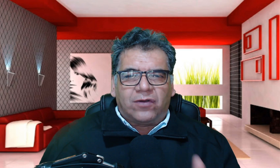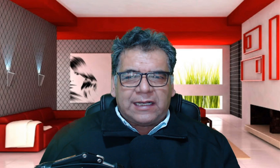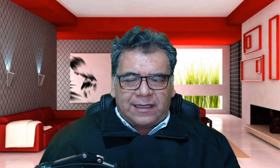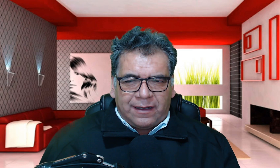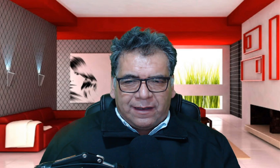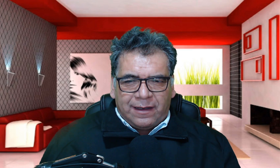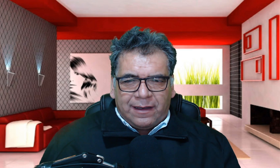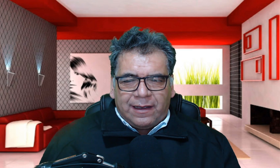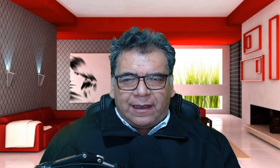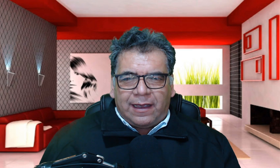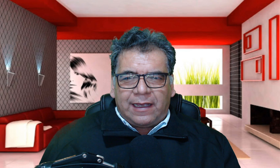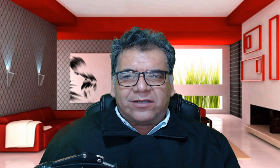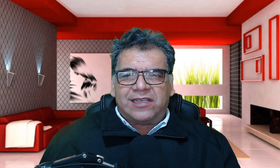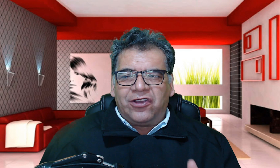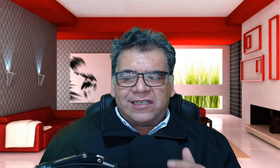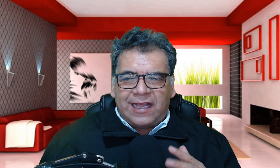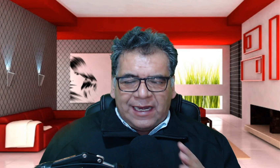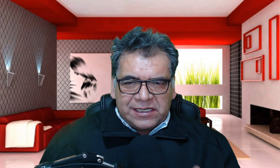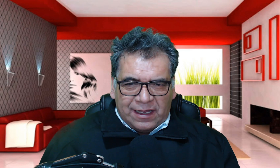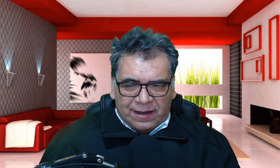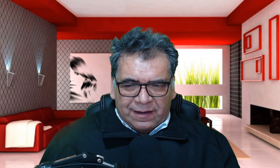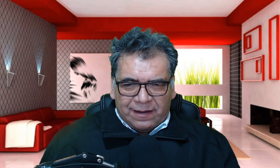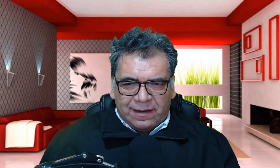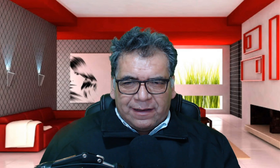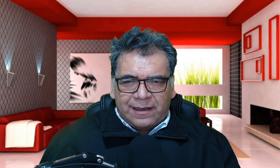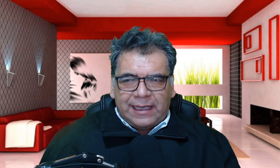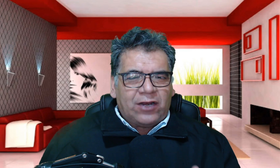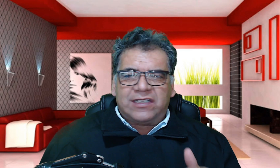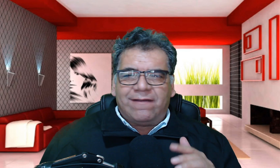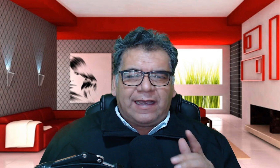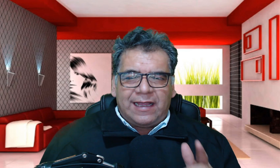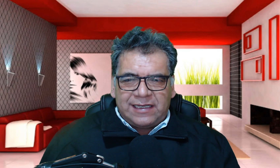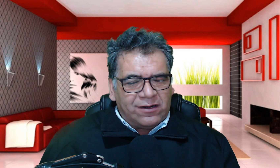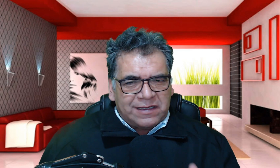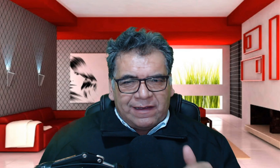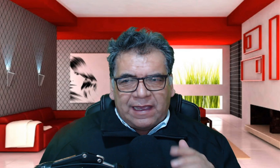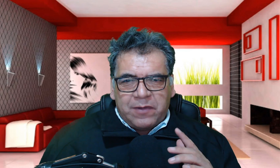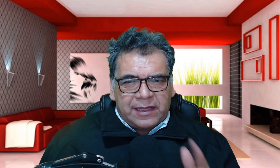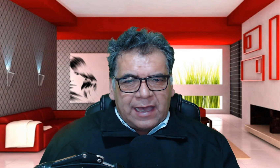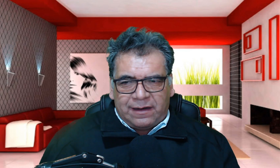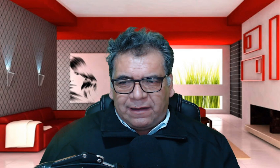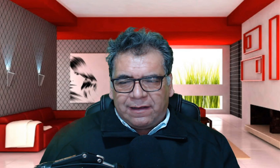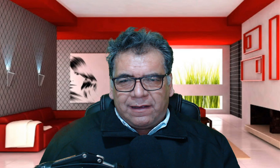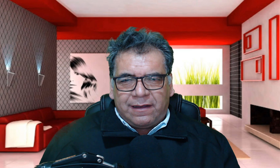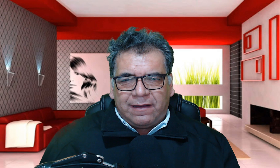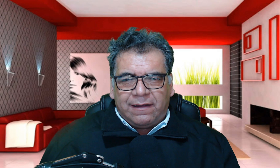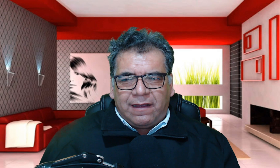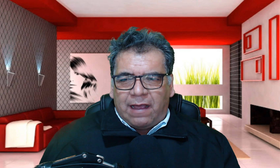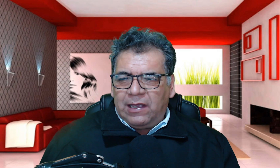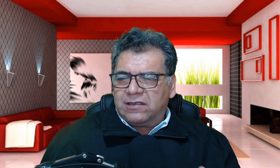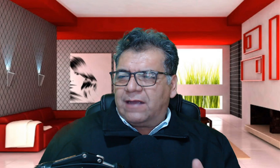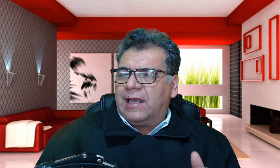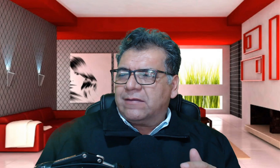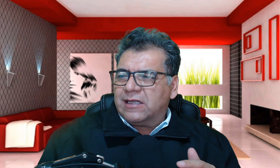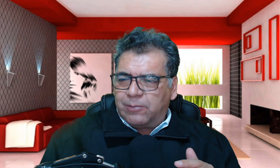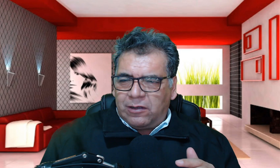en su casa. Estos señores, la derecha, ya no saben qué decir, no saben qué inventar.